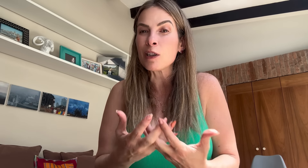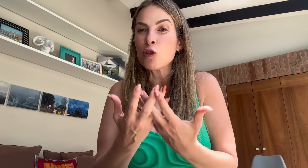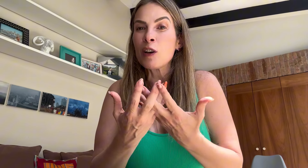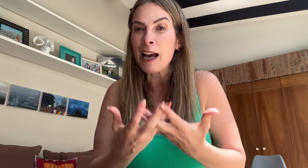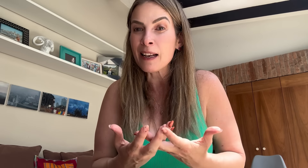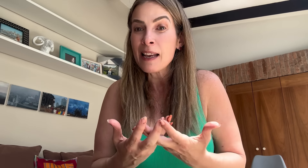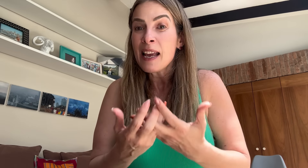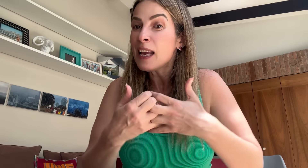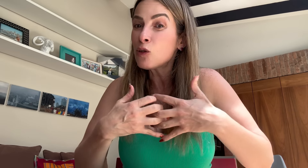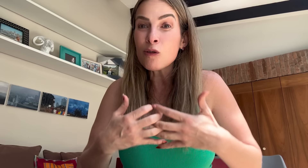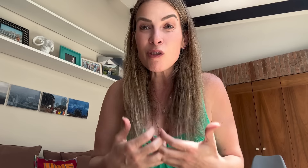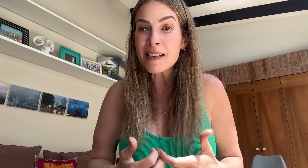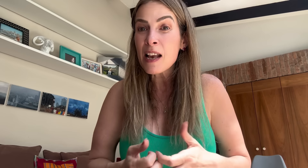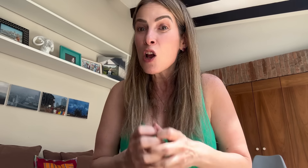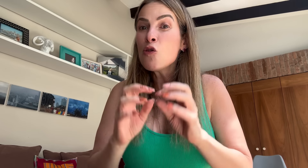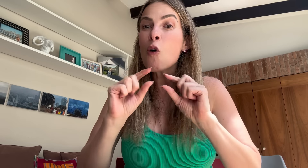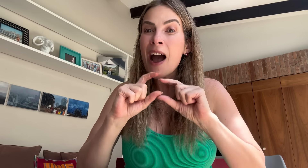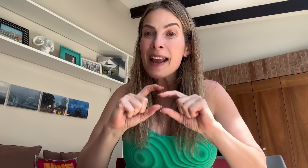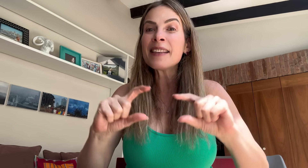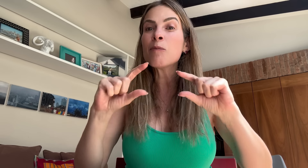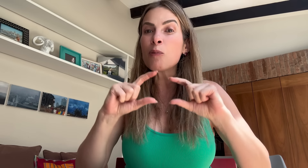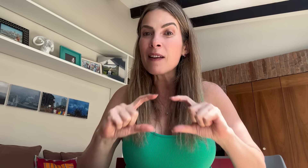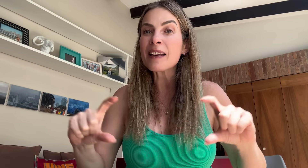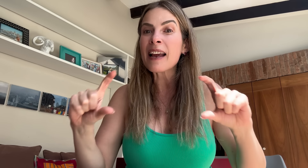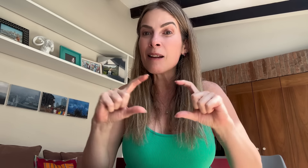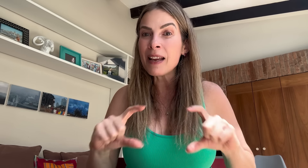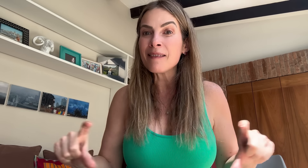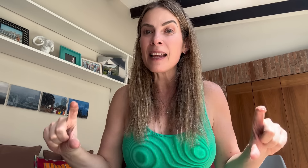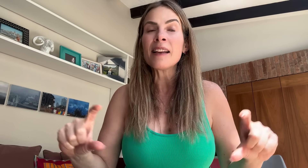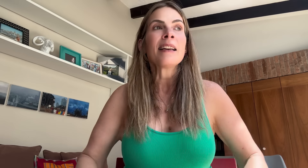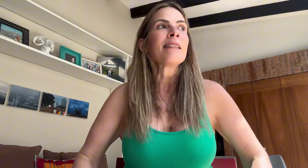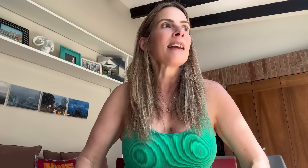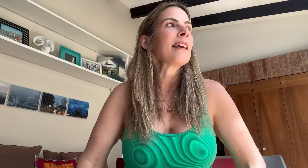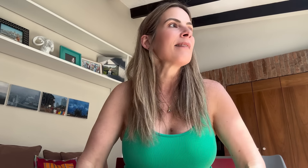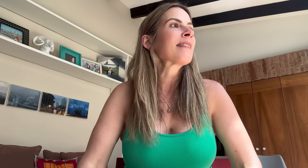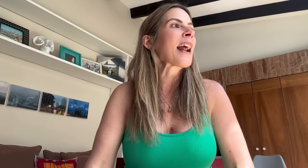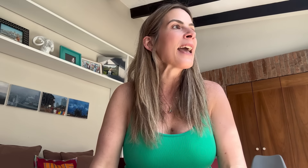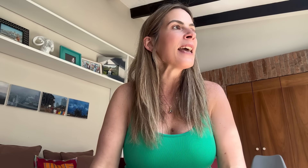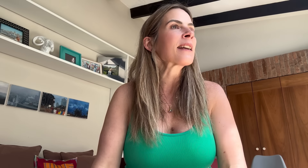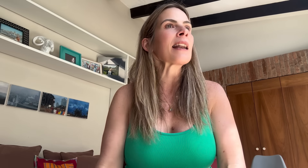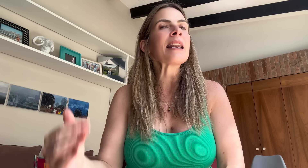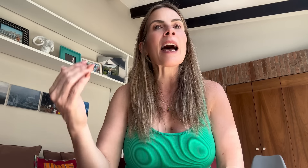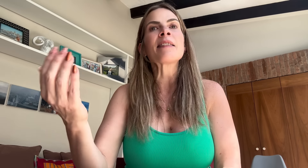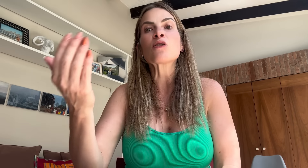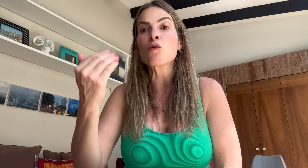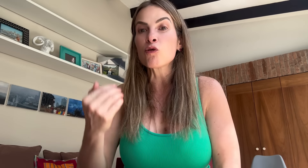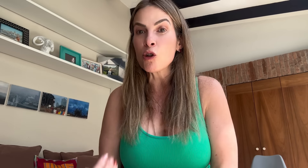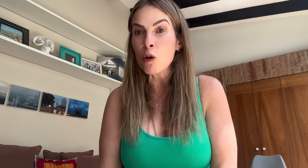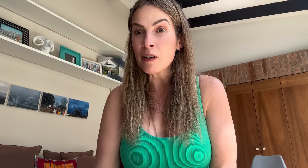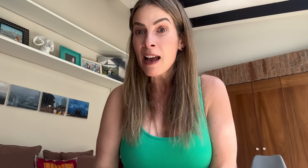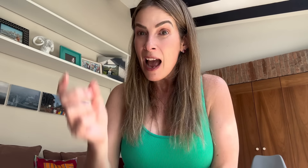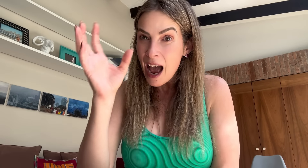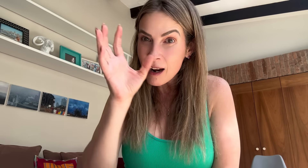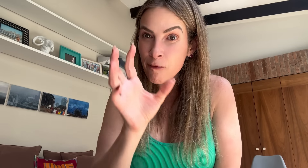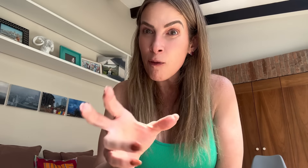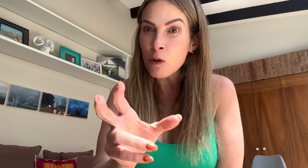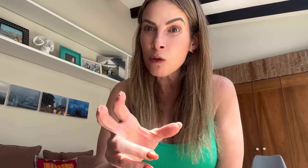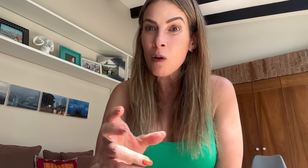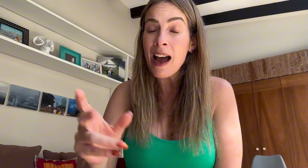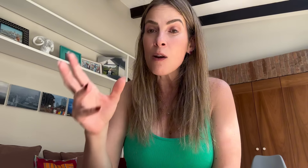para cuestionar, entonces no hay quien pueda realmente traer la discusión